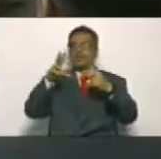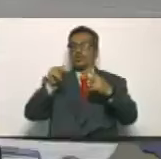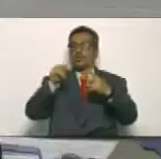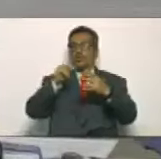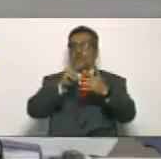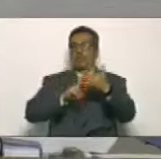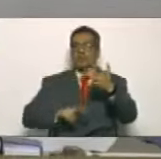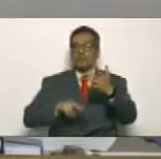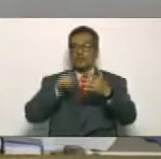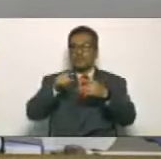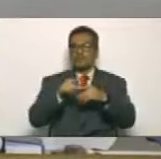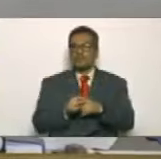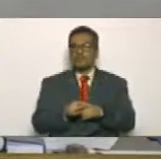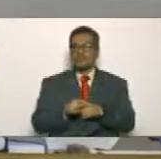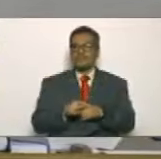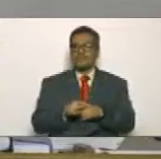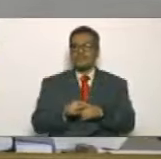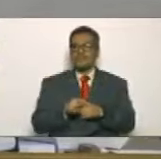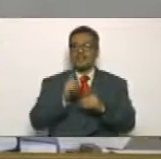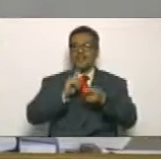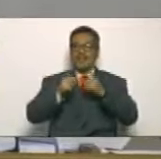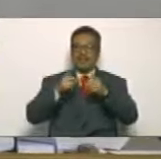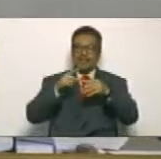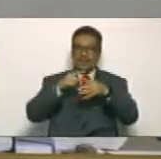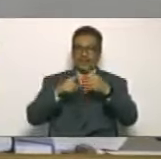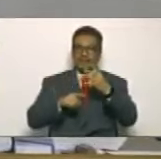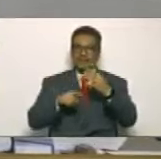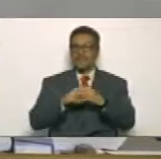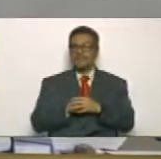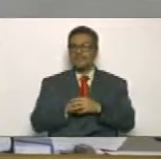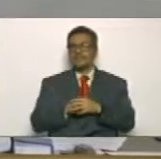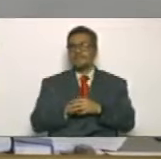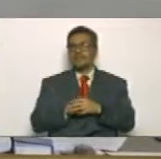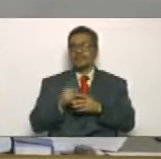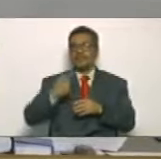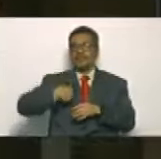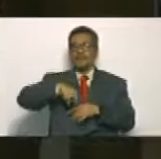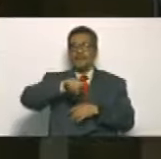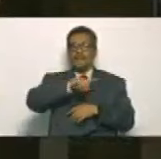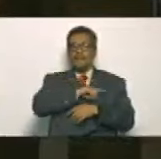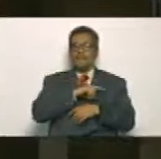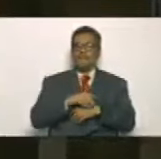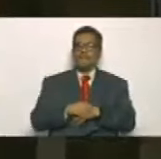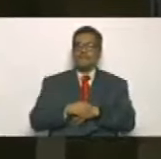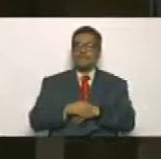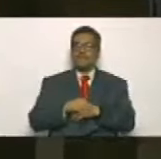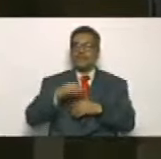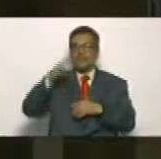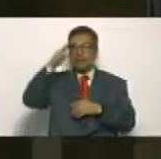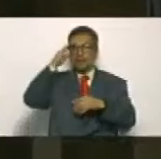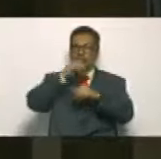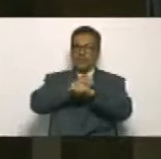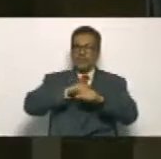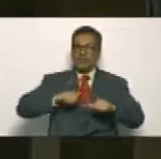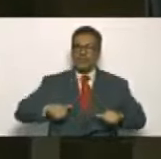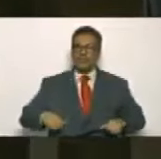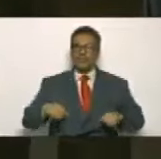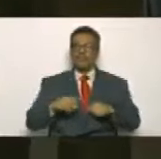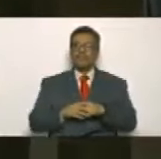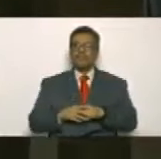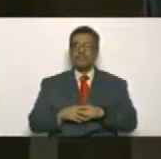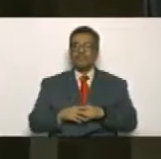a leer todas, sino que voy a leer algunas cosas. Dice, nosotros, los oficiales